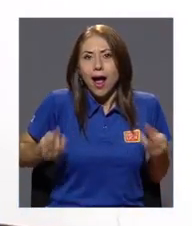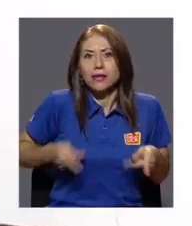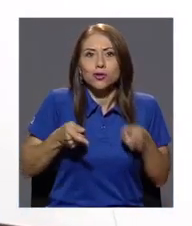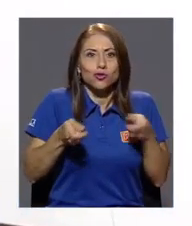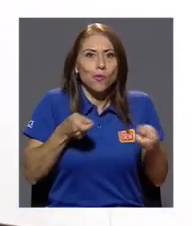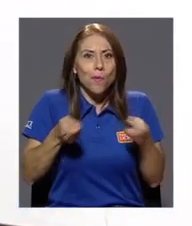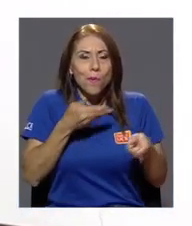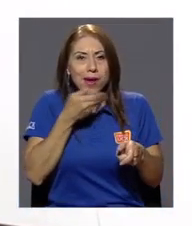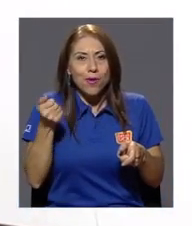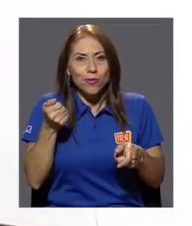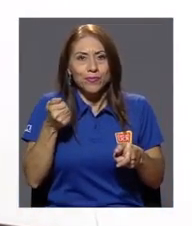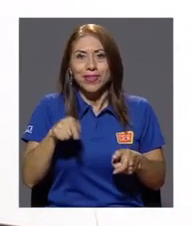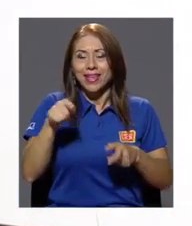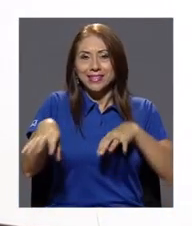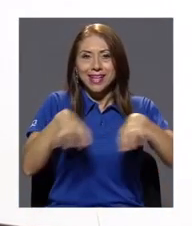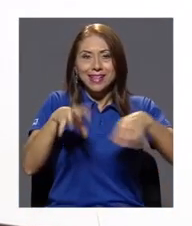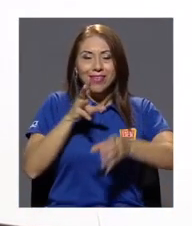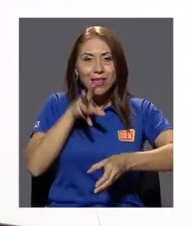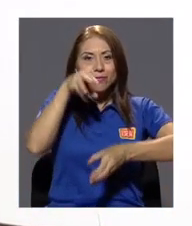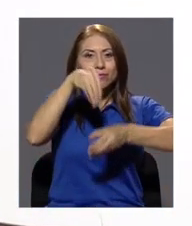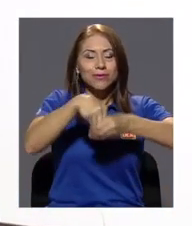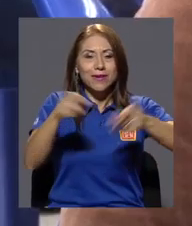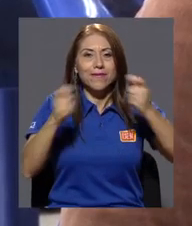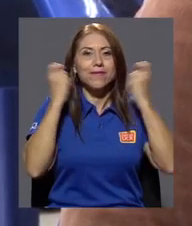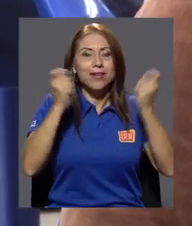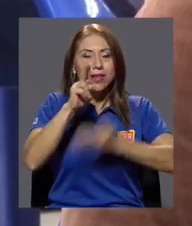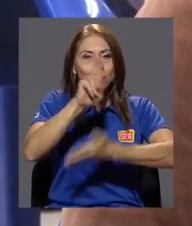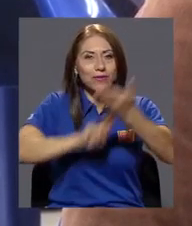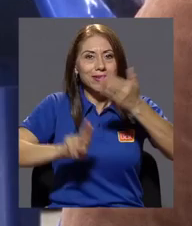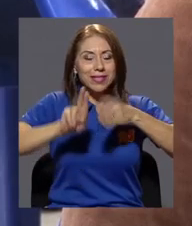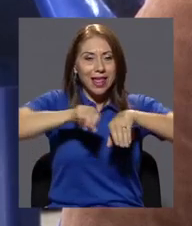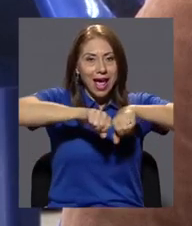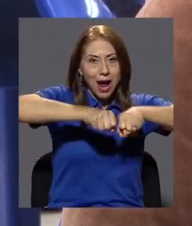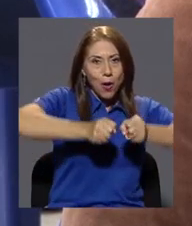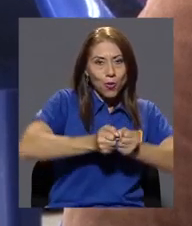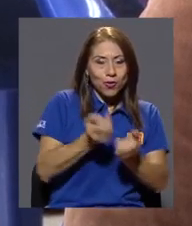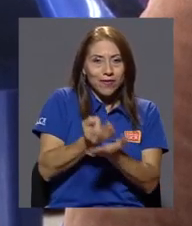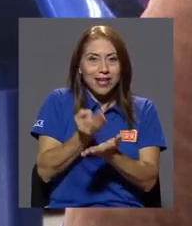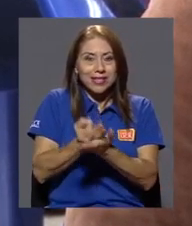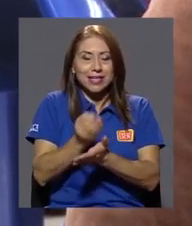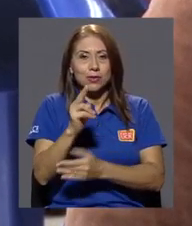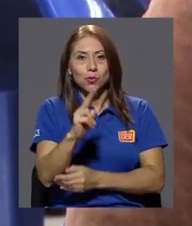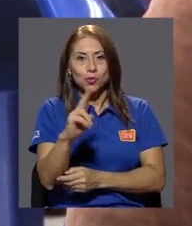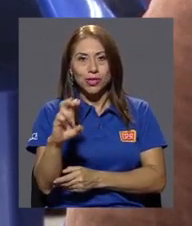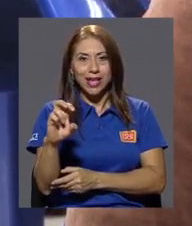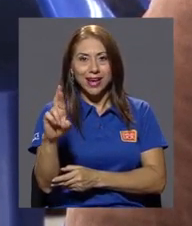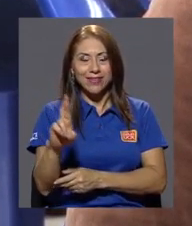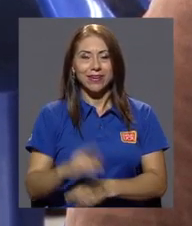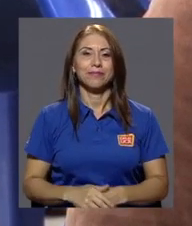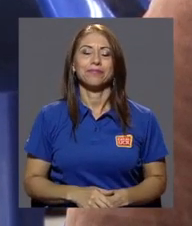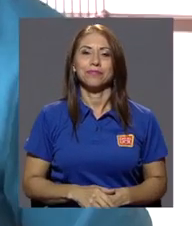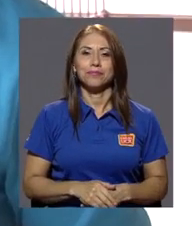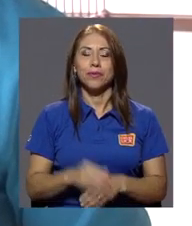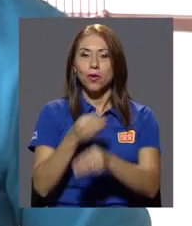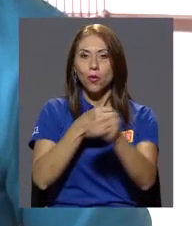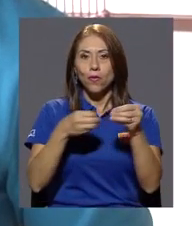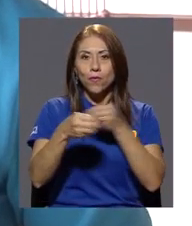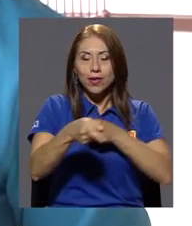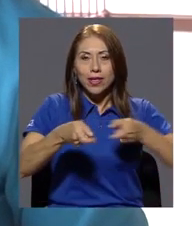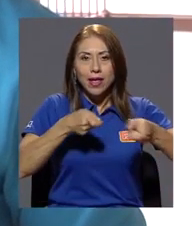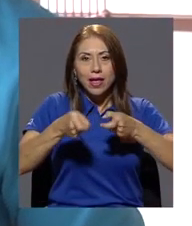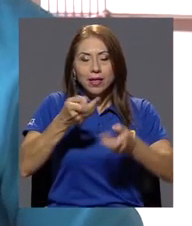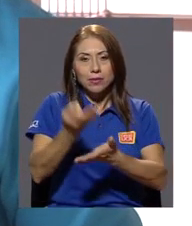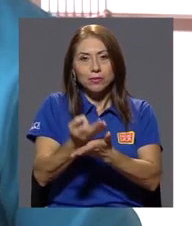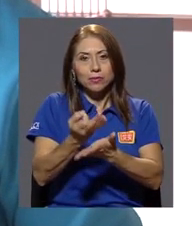gastos. Esta actividad fue parte de la Feria Universitaria del Ahorro y las Finanzas organizada en la UCR. La Oficina de